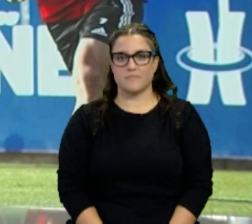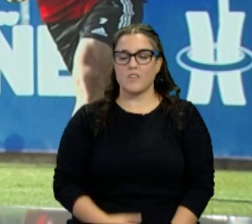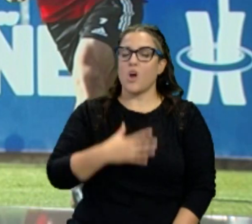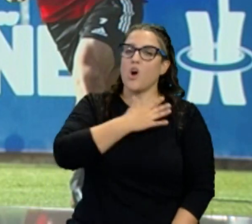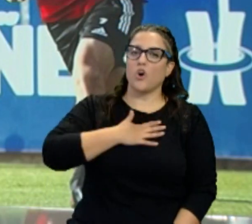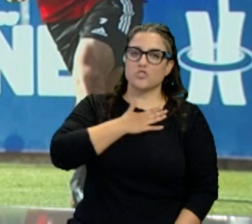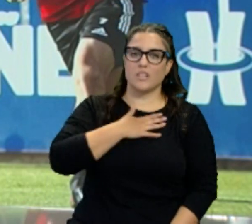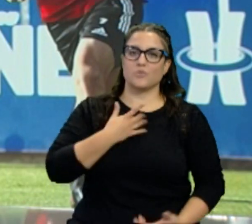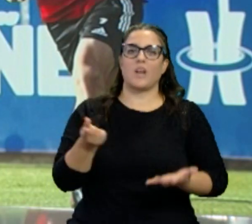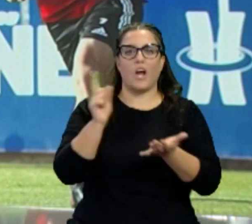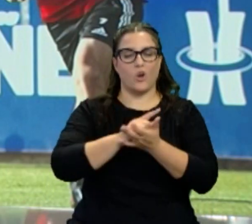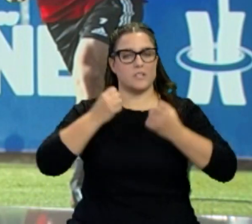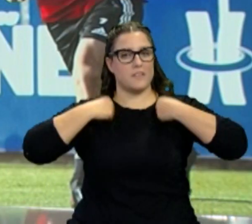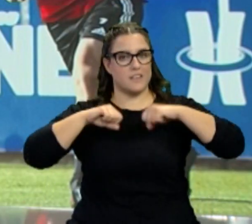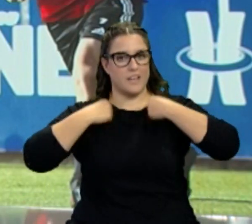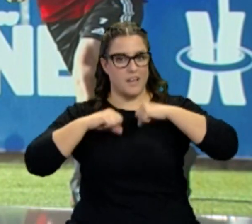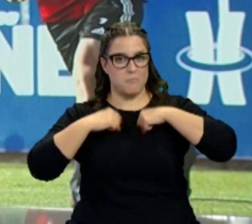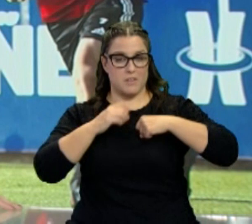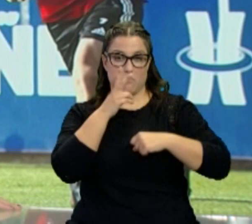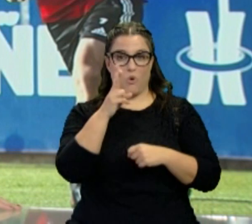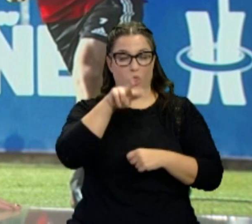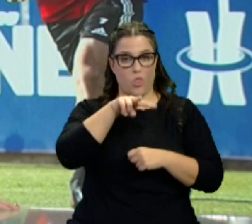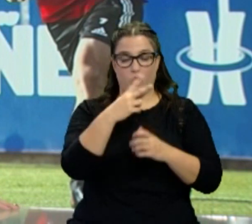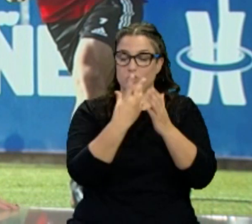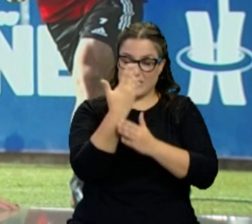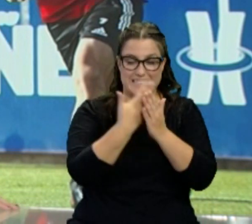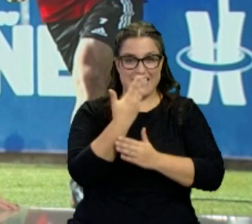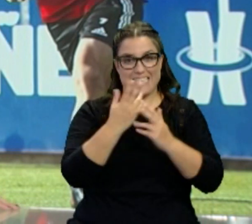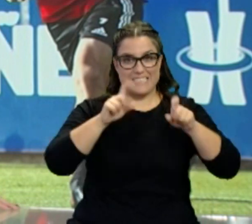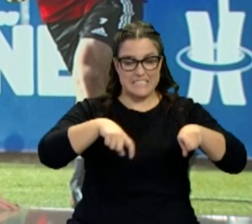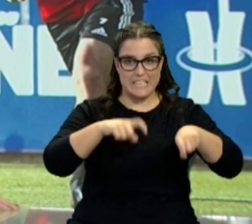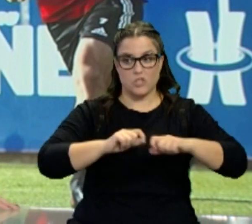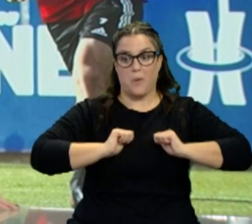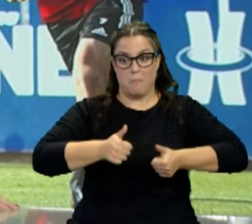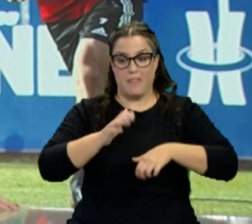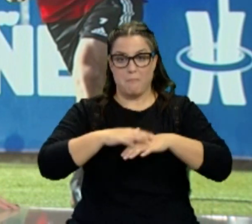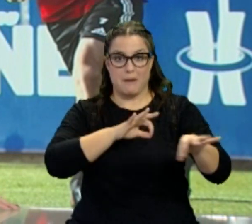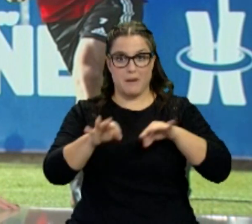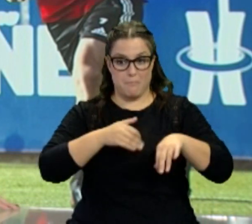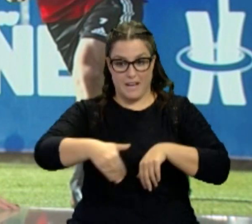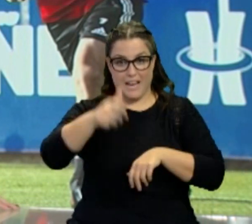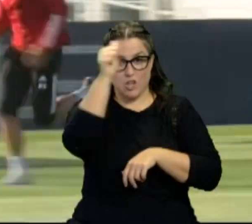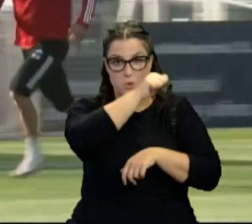Osasuna ha regresado a Tajonar tras 2 días de descanso. Los rojillos comienzan a preparar el partido del domingo en el Camp Nou.